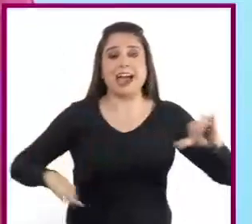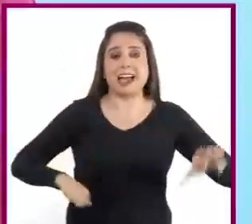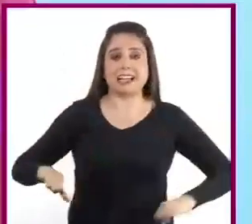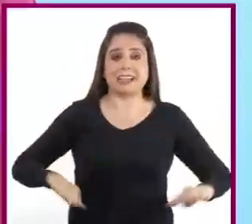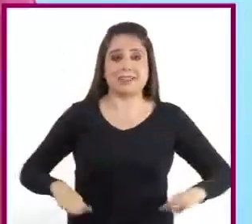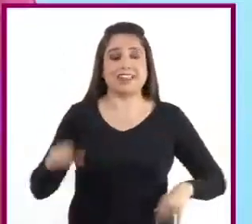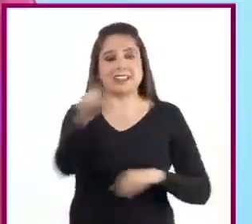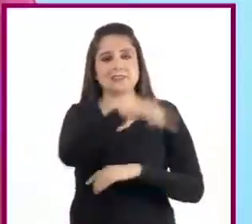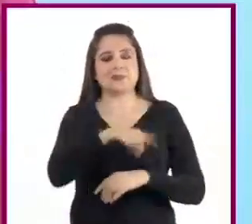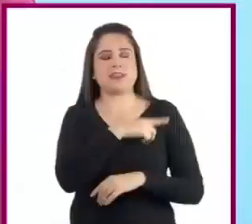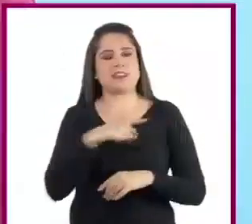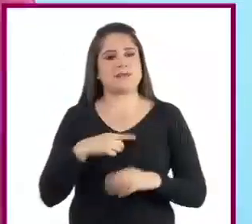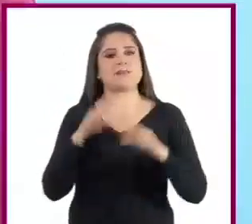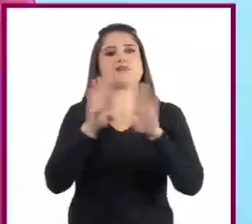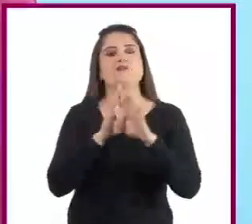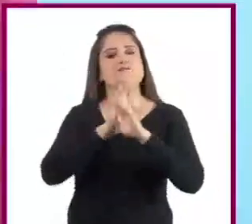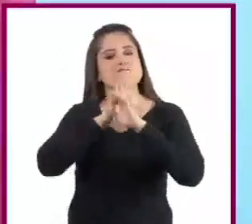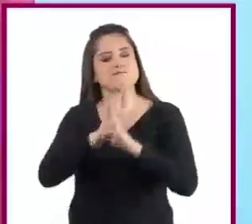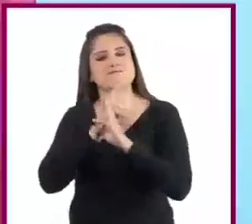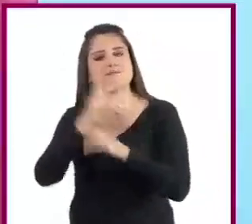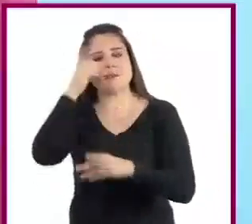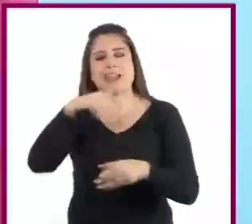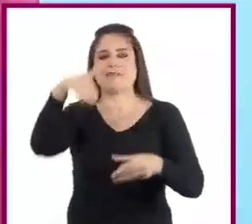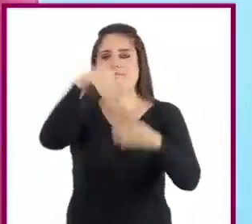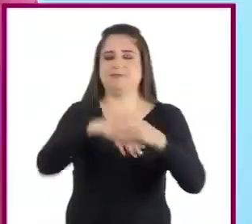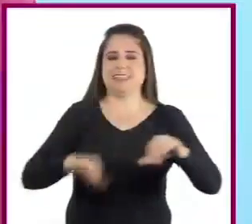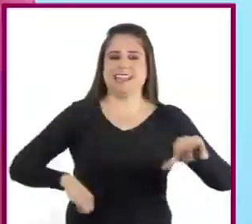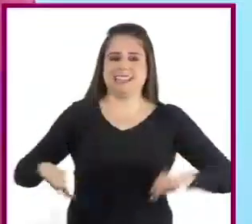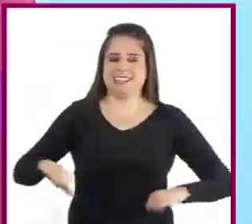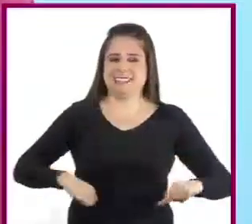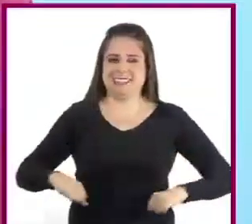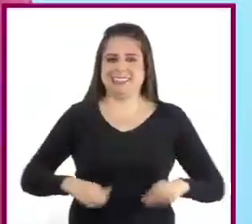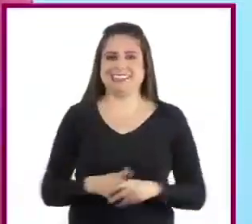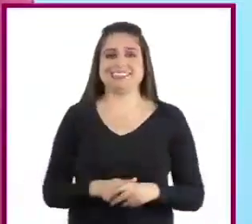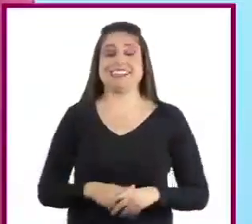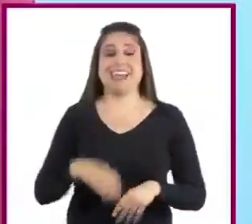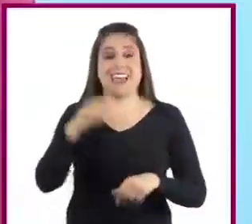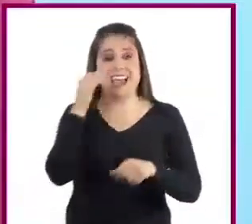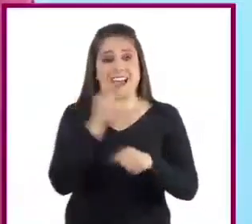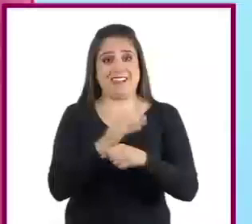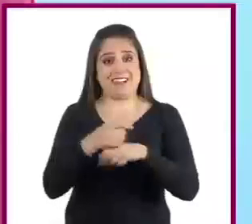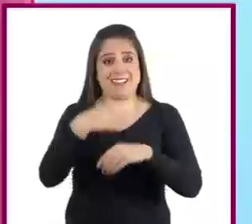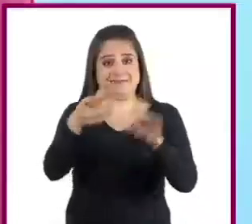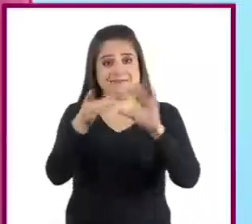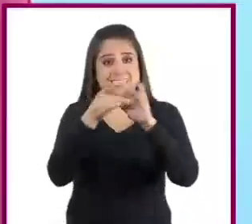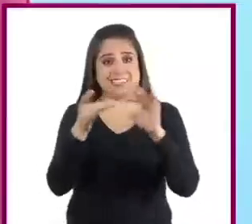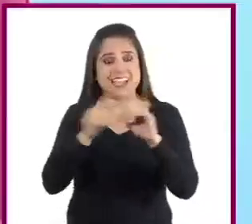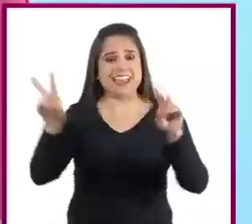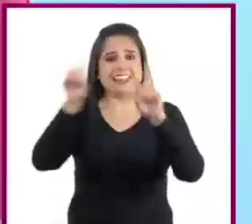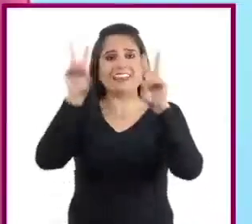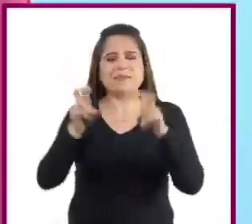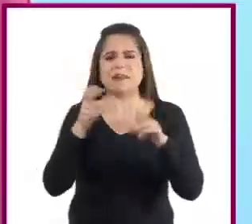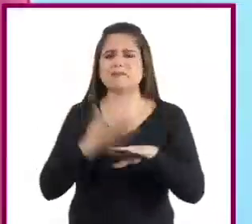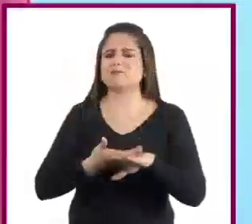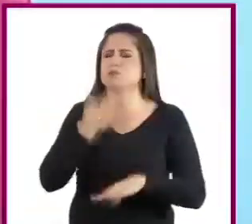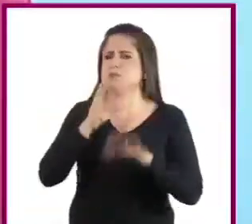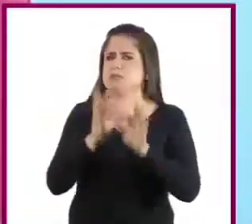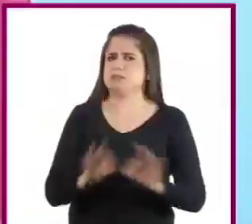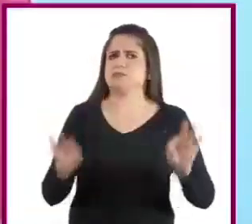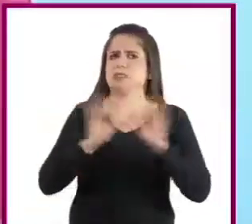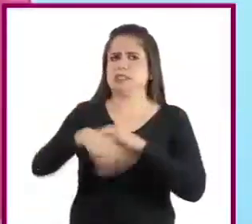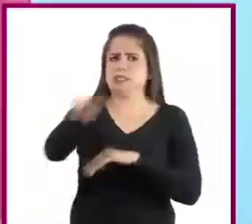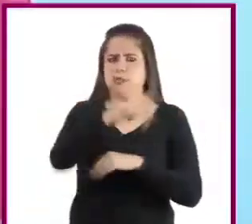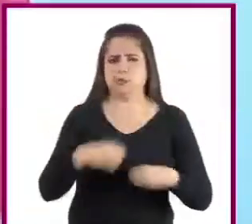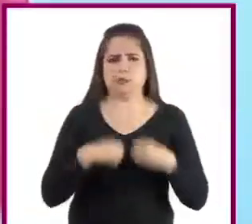actividades que deberán resolver e integrar en su carpeta de experiencias. En esta ocasión tocaremos un tema de gran importancia en su